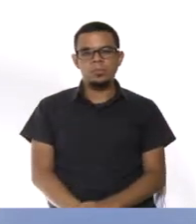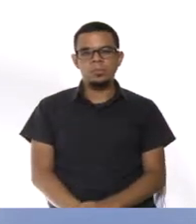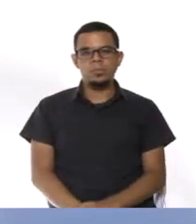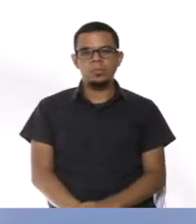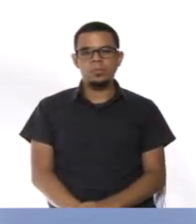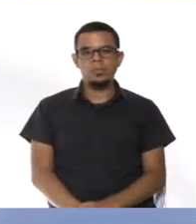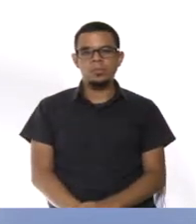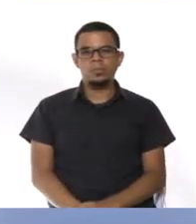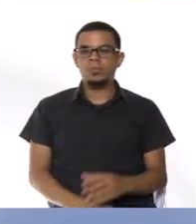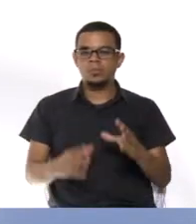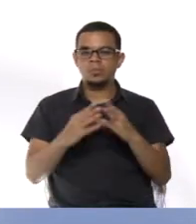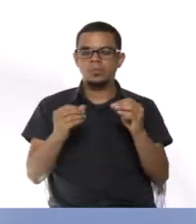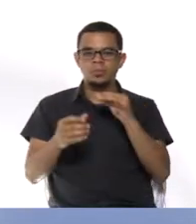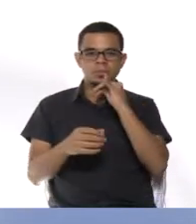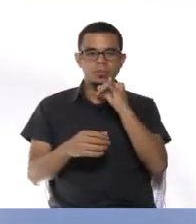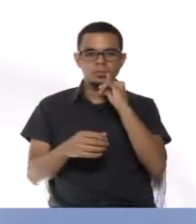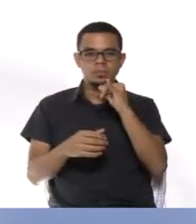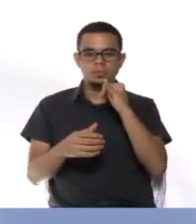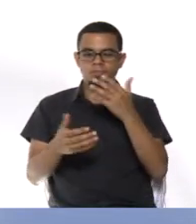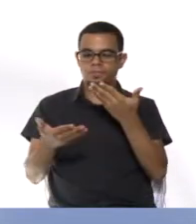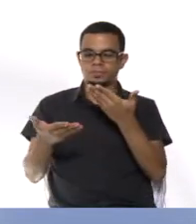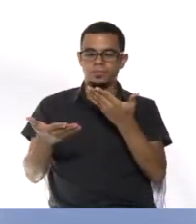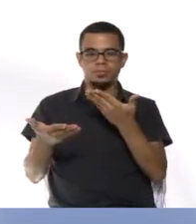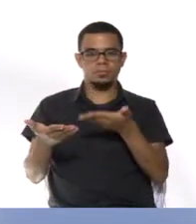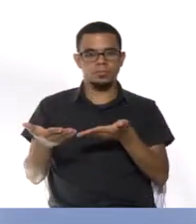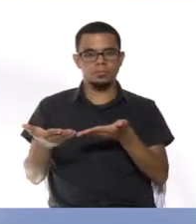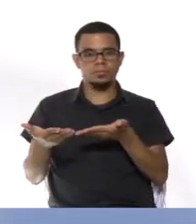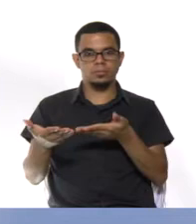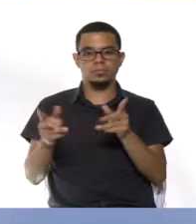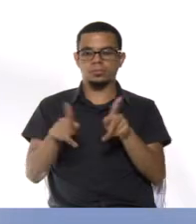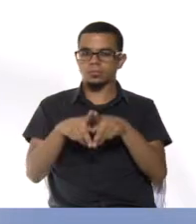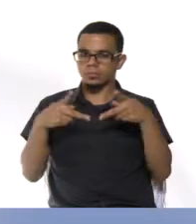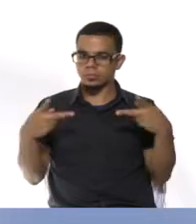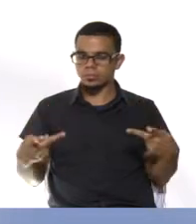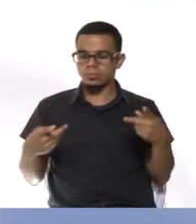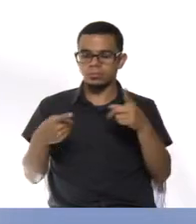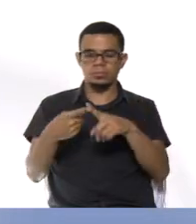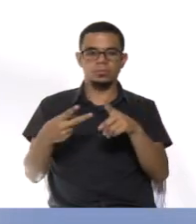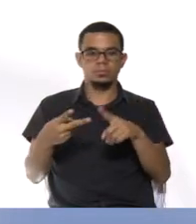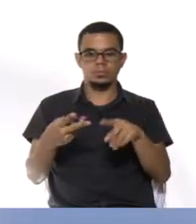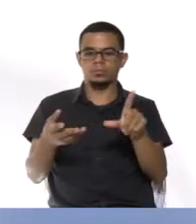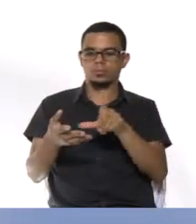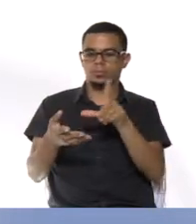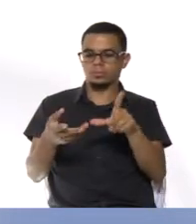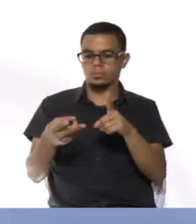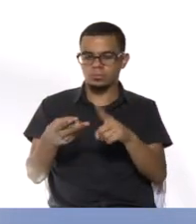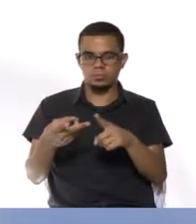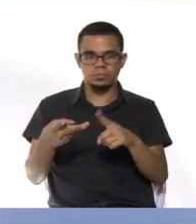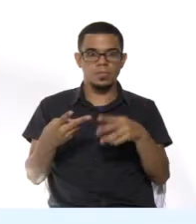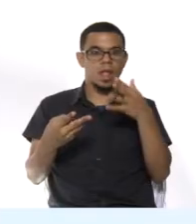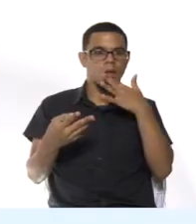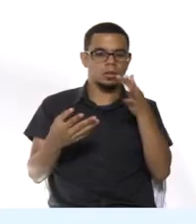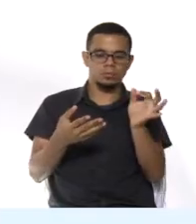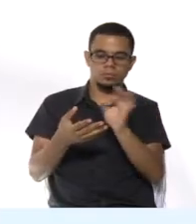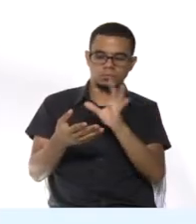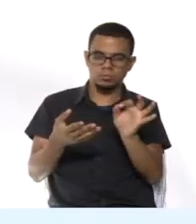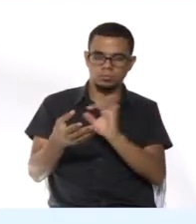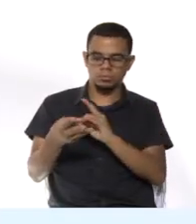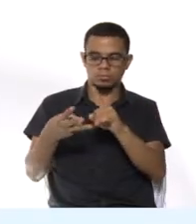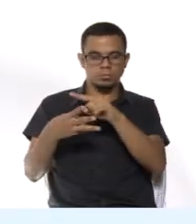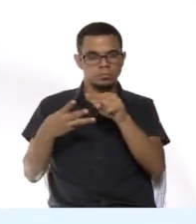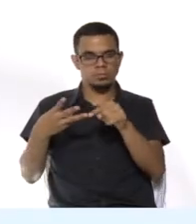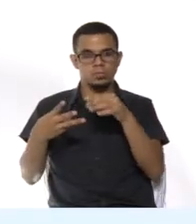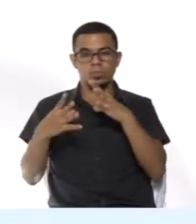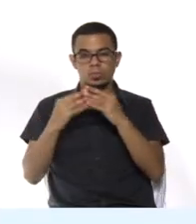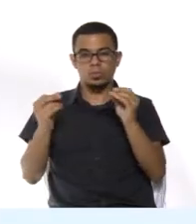en nuestro programa. Toda esa información que nosotros encontramos puede ser en el periódico, puede ser en un libro, en una revista.